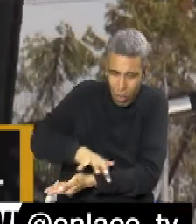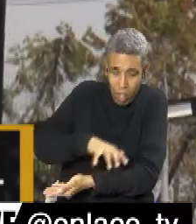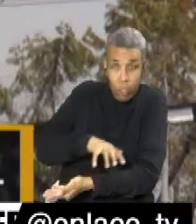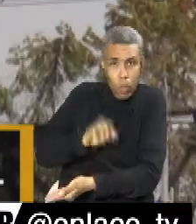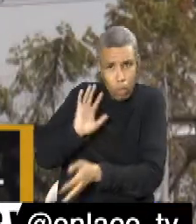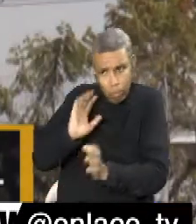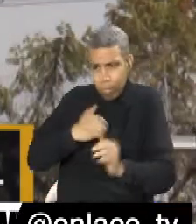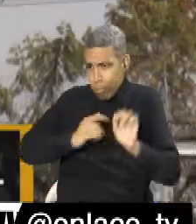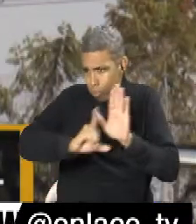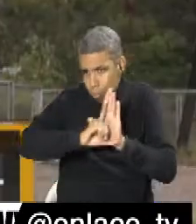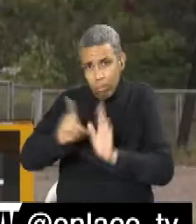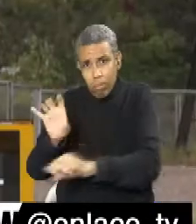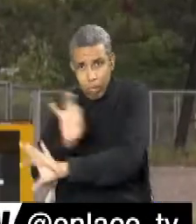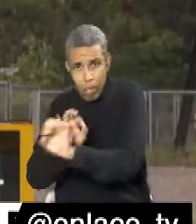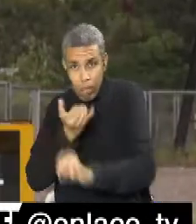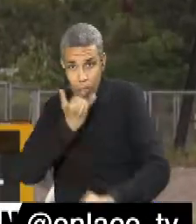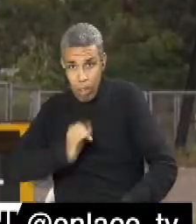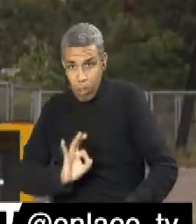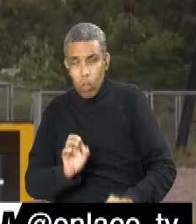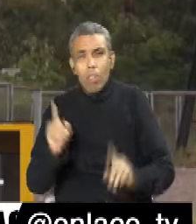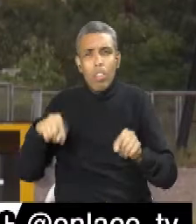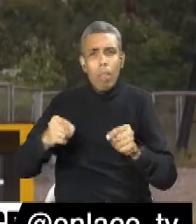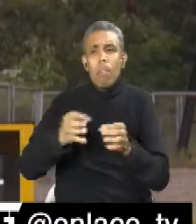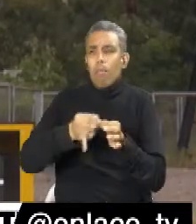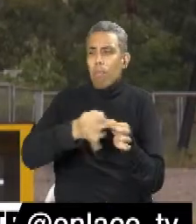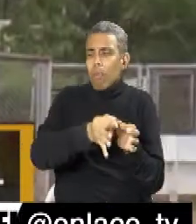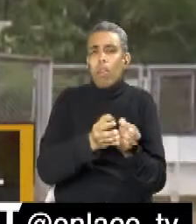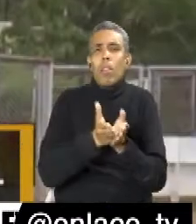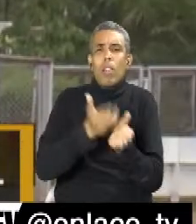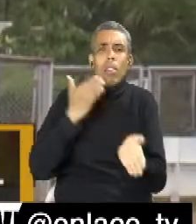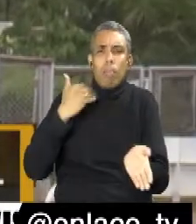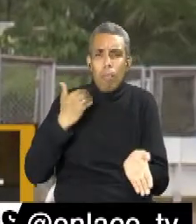se ha registrado en Puerto Wilches, Santander, Yondó, Antioquia y Cantagallo, sur